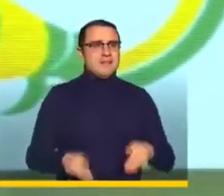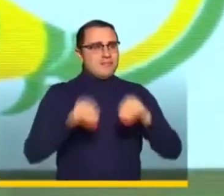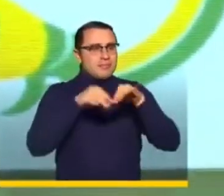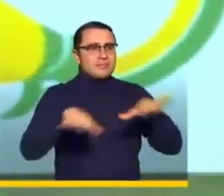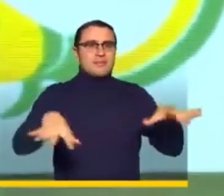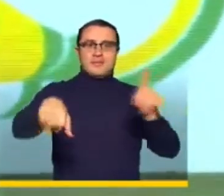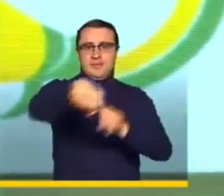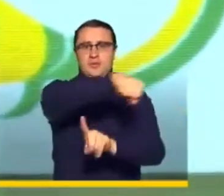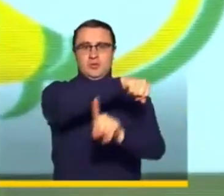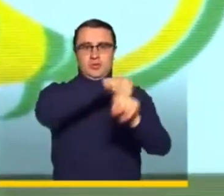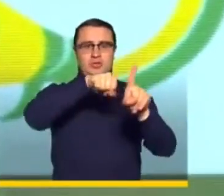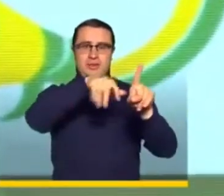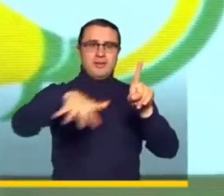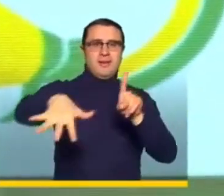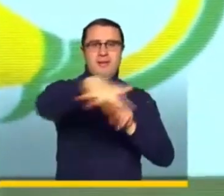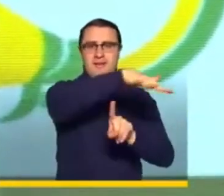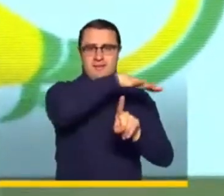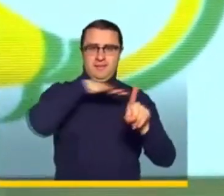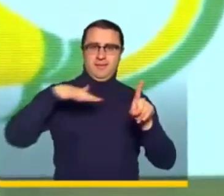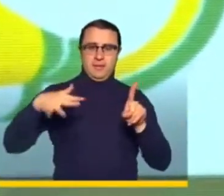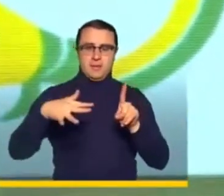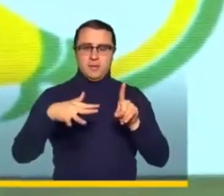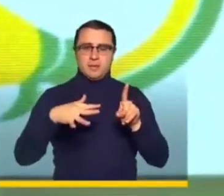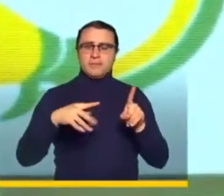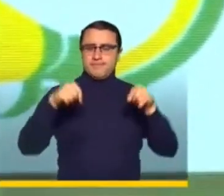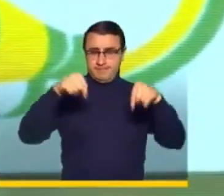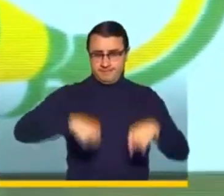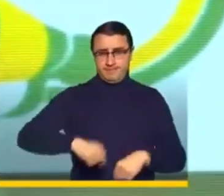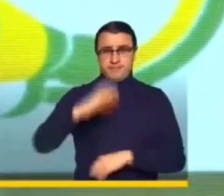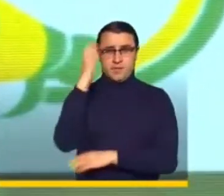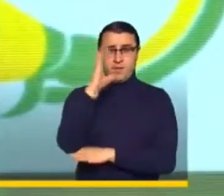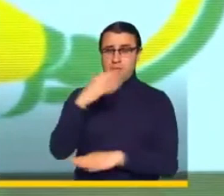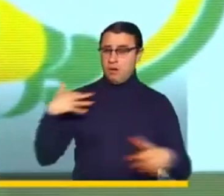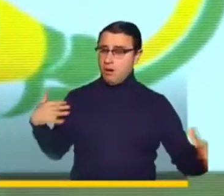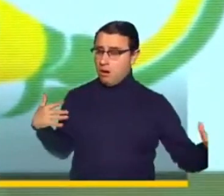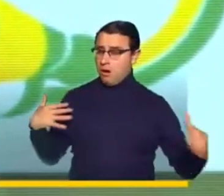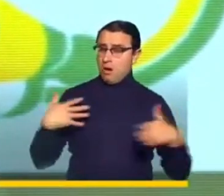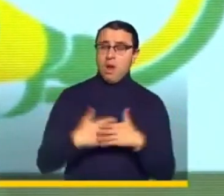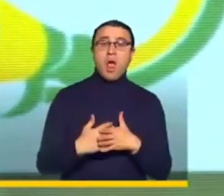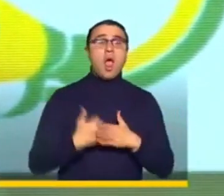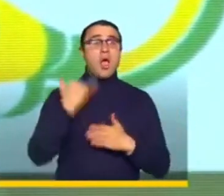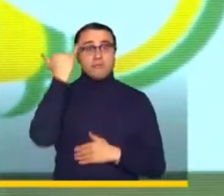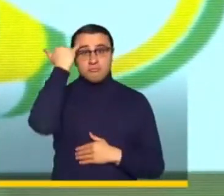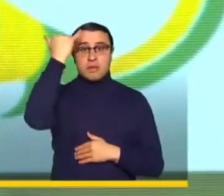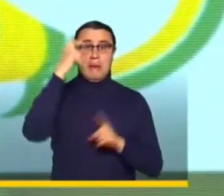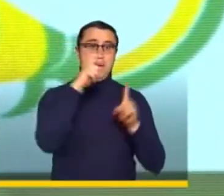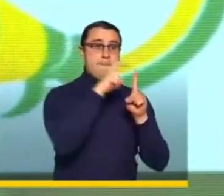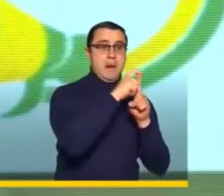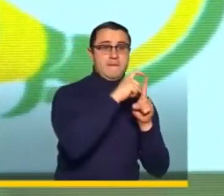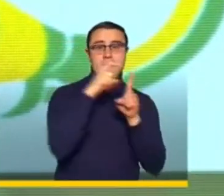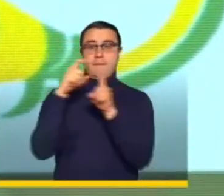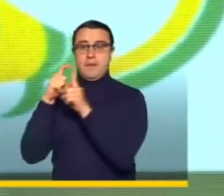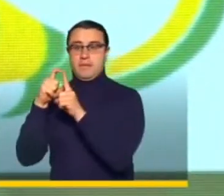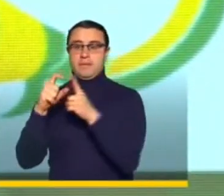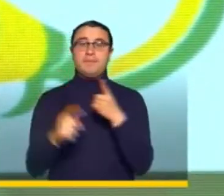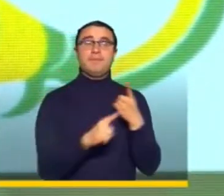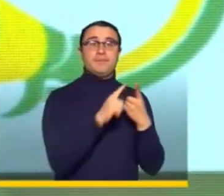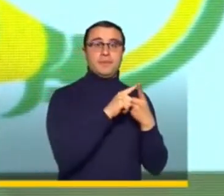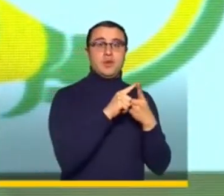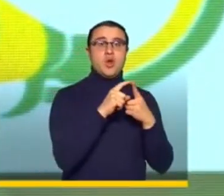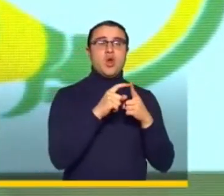la que tenemos. Entonces, aquí en Colombia se han inventado dos palabras: la